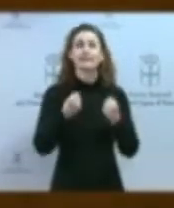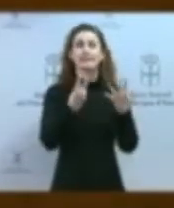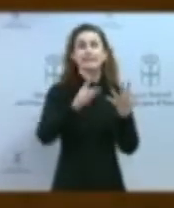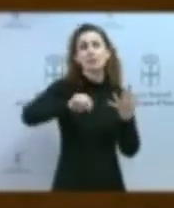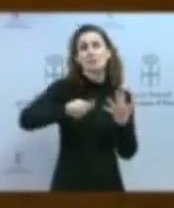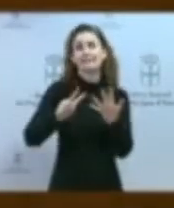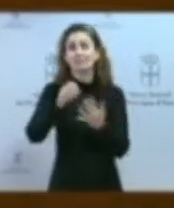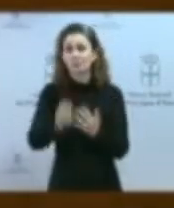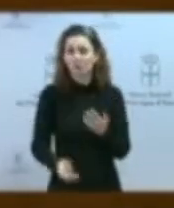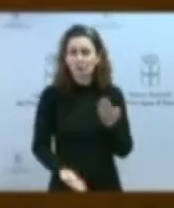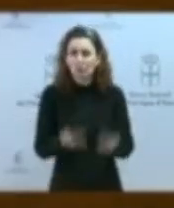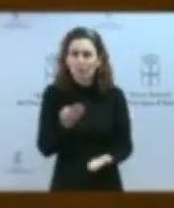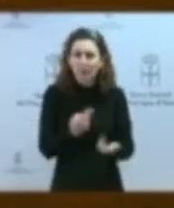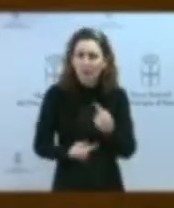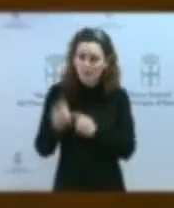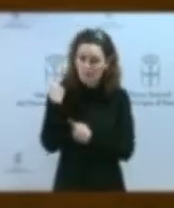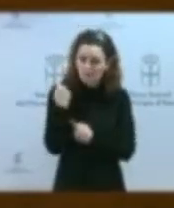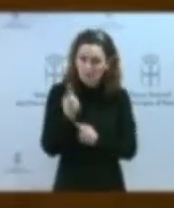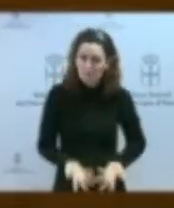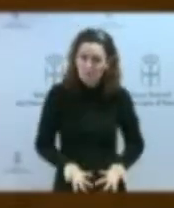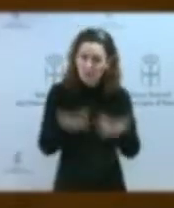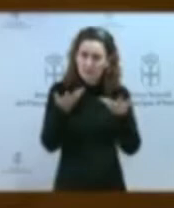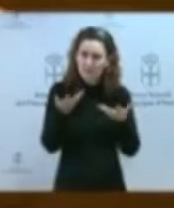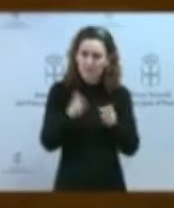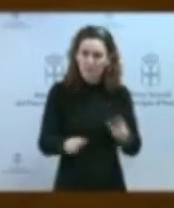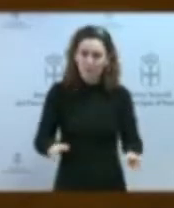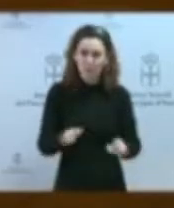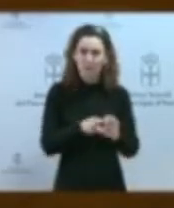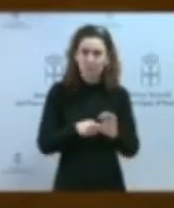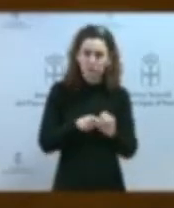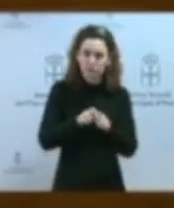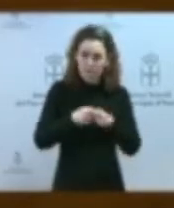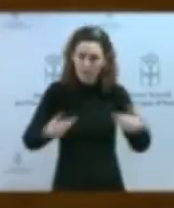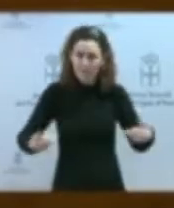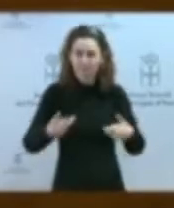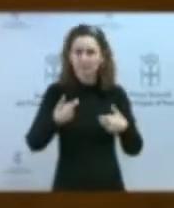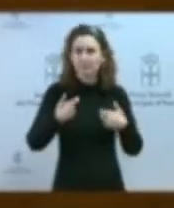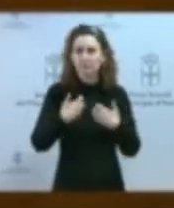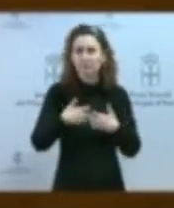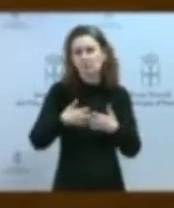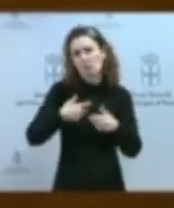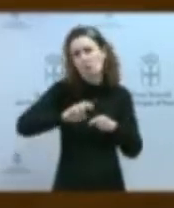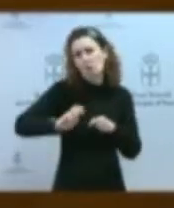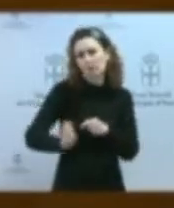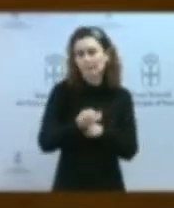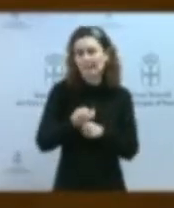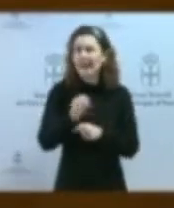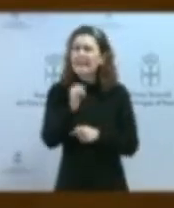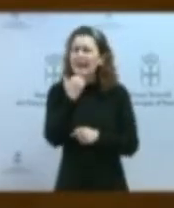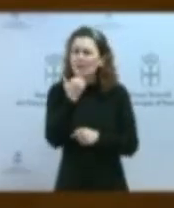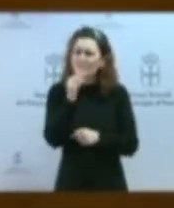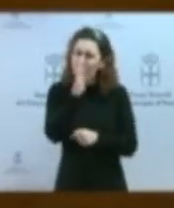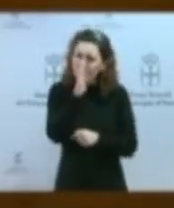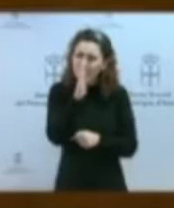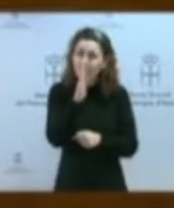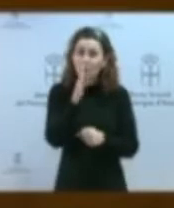incremento en plantillas, en recursos, en equipamientos. Hay puntos oscuros. Volvemos a presupuestar el Hospital de Cabueñes después de no haberlo ejecutado durante